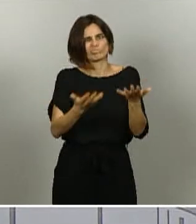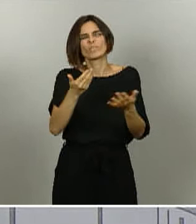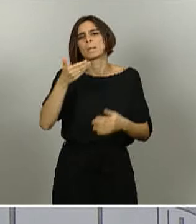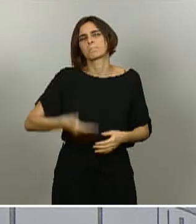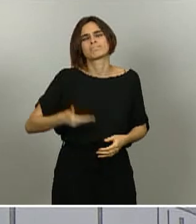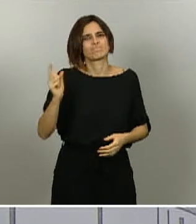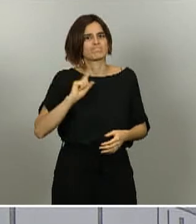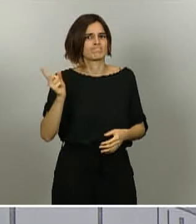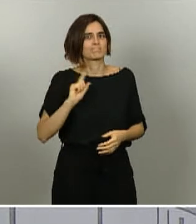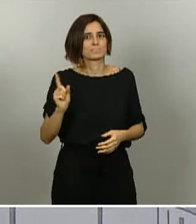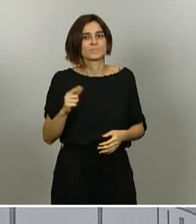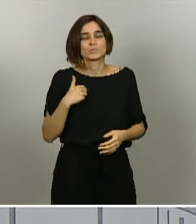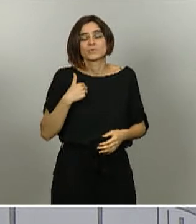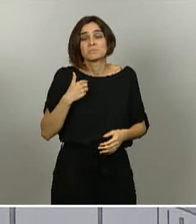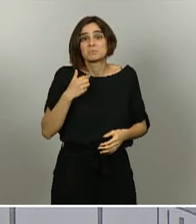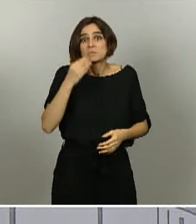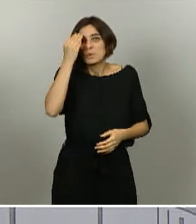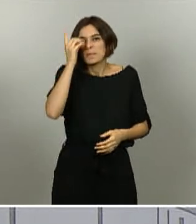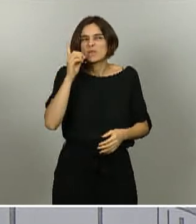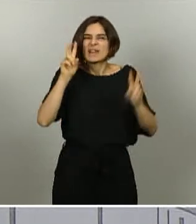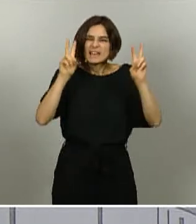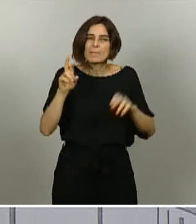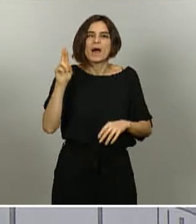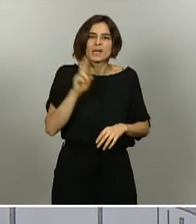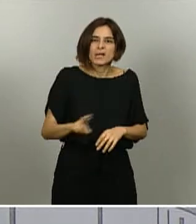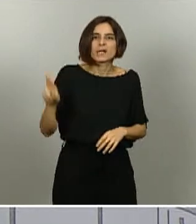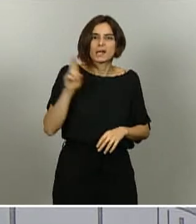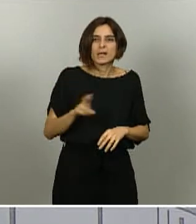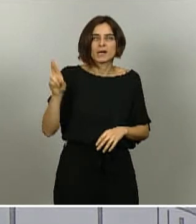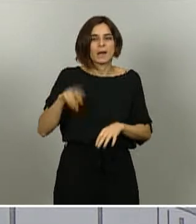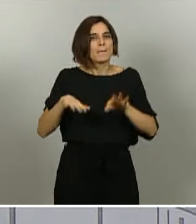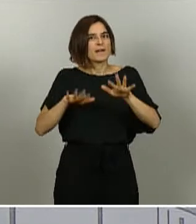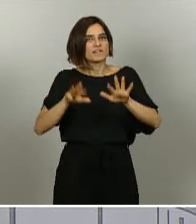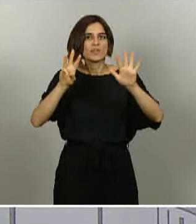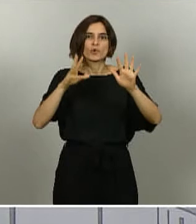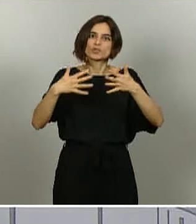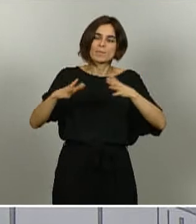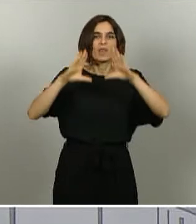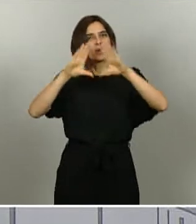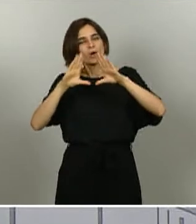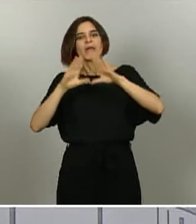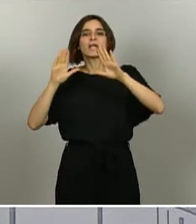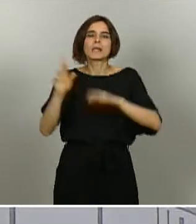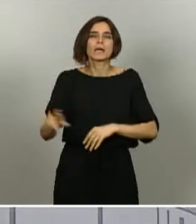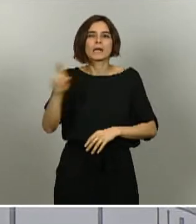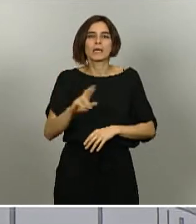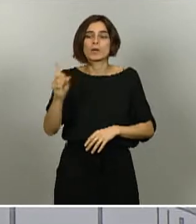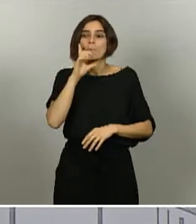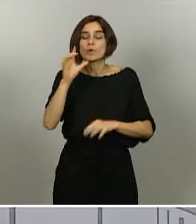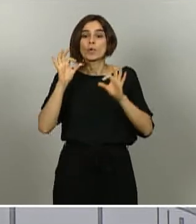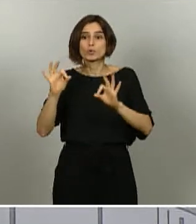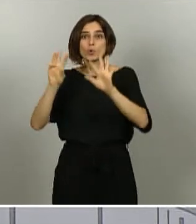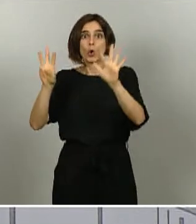creo que tengamos que insistir mucho en este tema, y menos cuando los días alrededor del 8M y las semanas previas